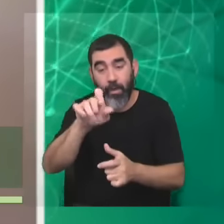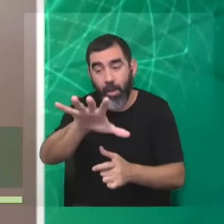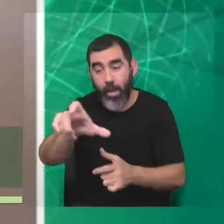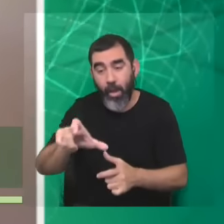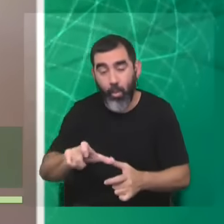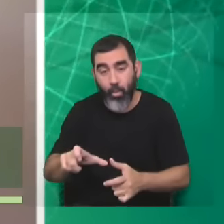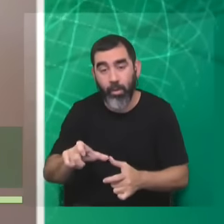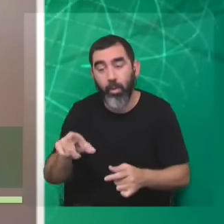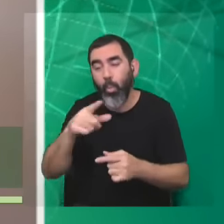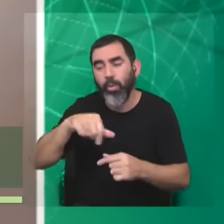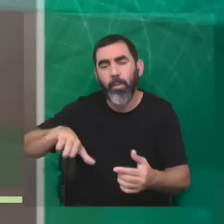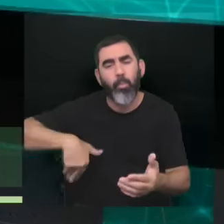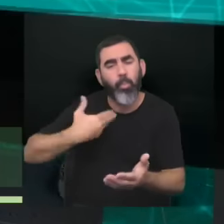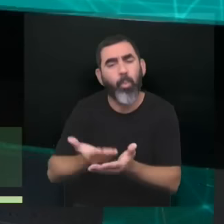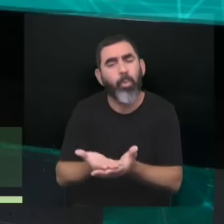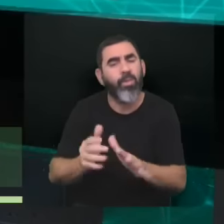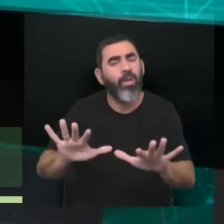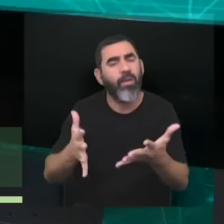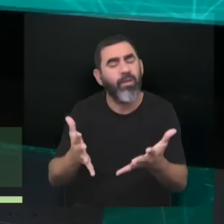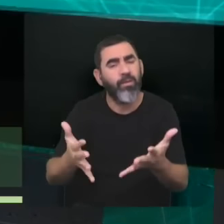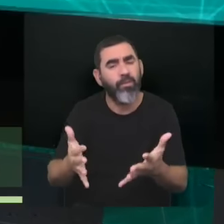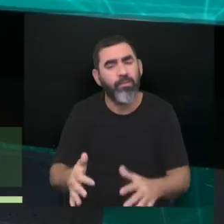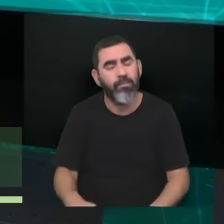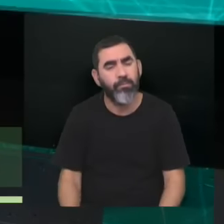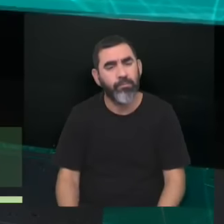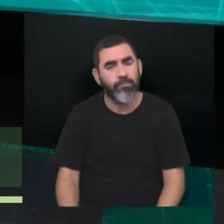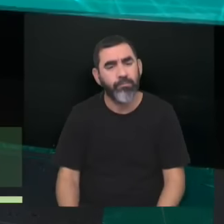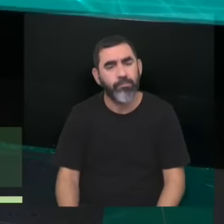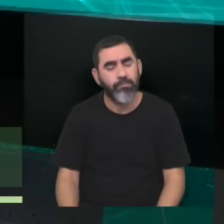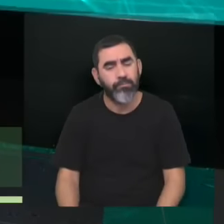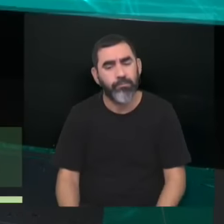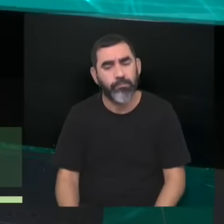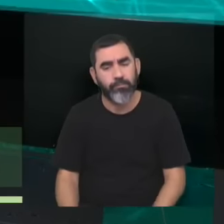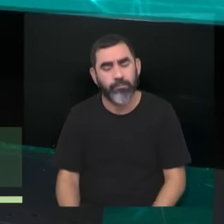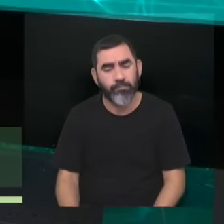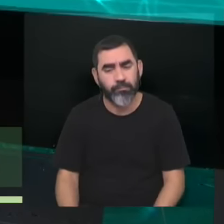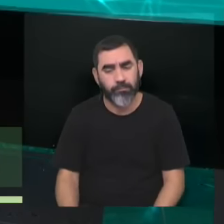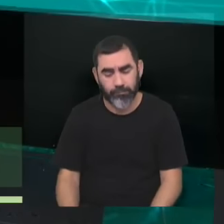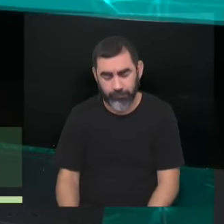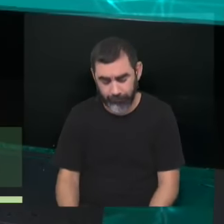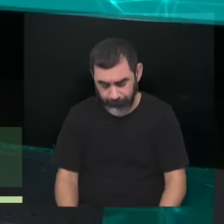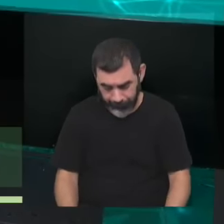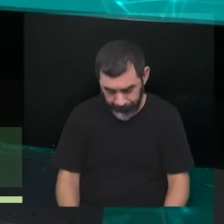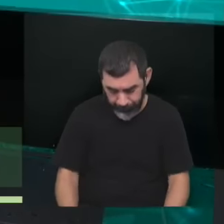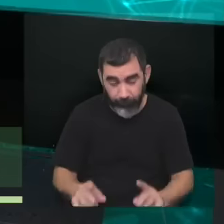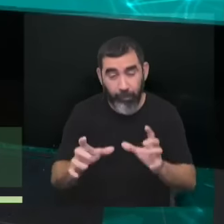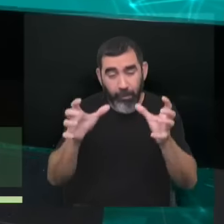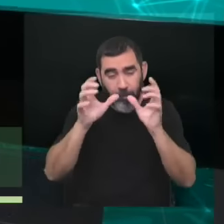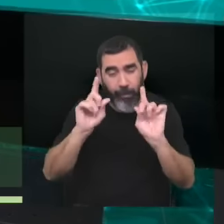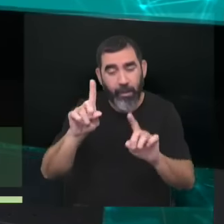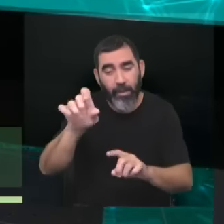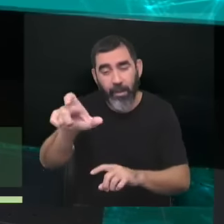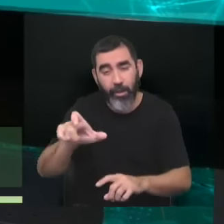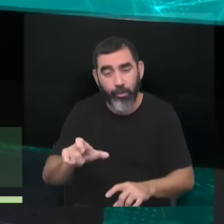Paul tú usted qué van a plantear concretamente Cuál es el el la propuesta que que llevan y y los riesgos que tiene la